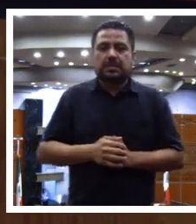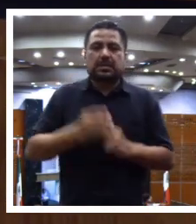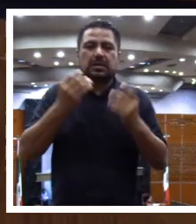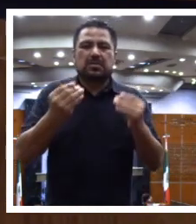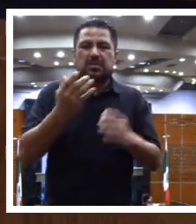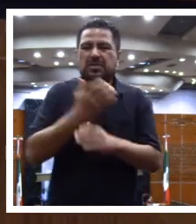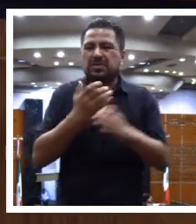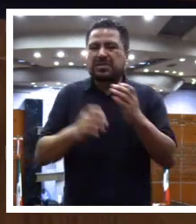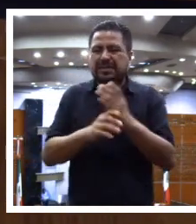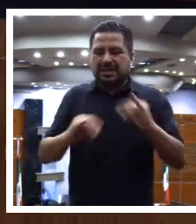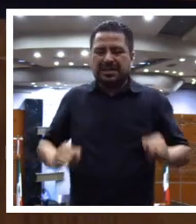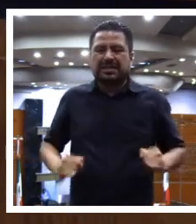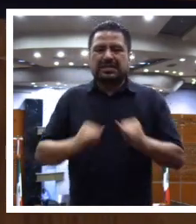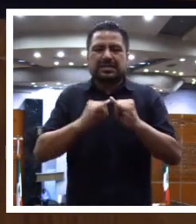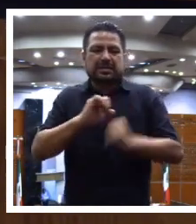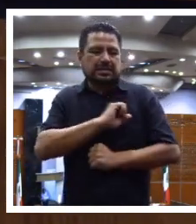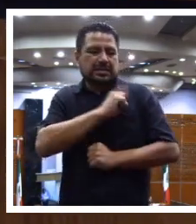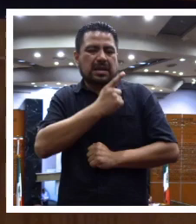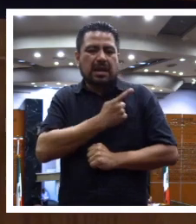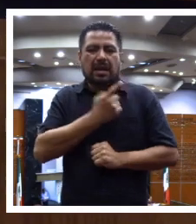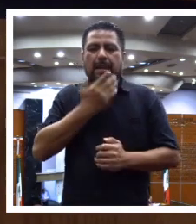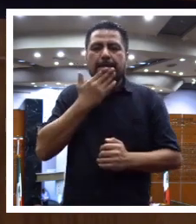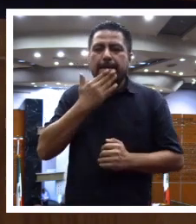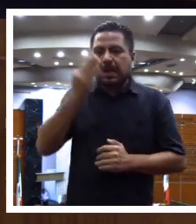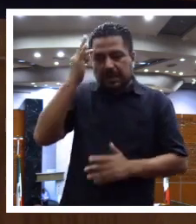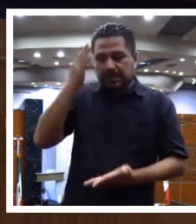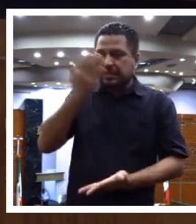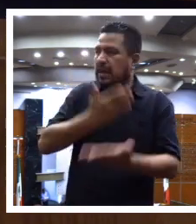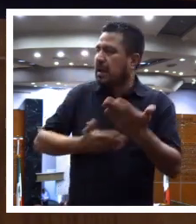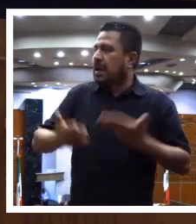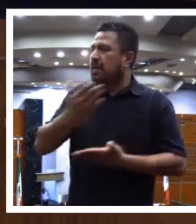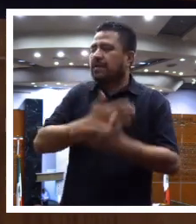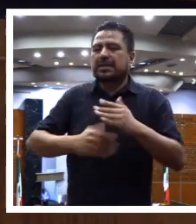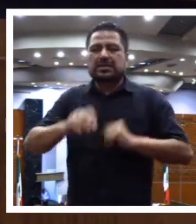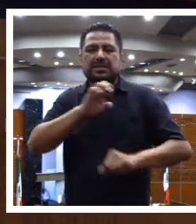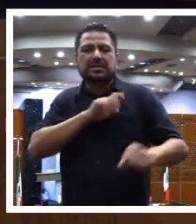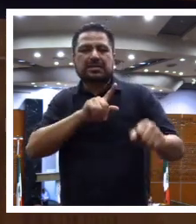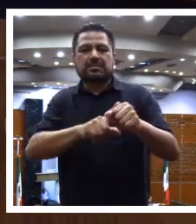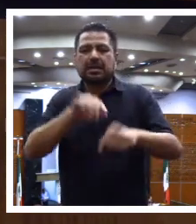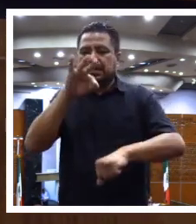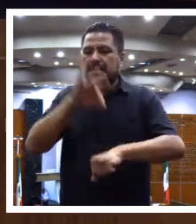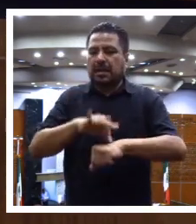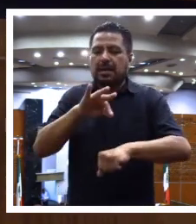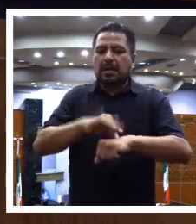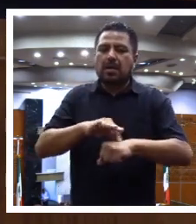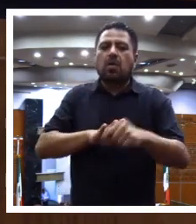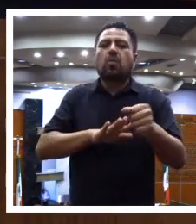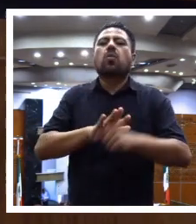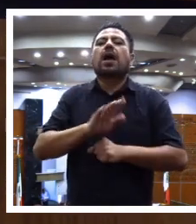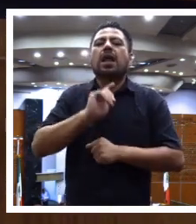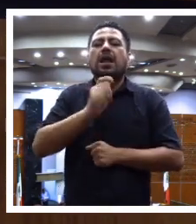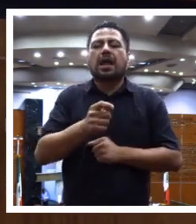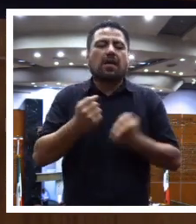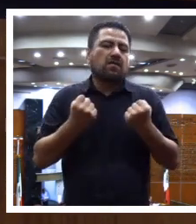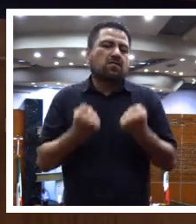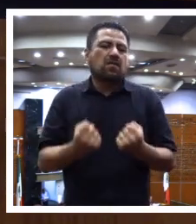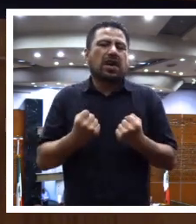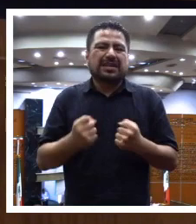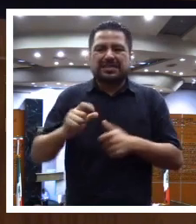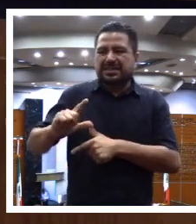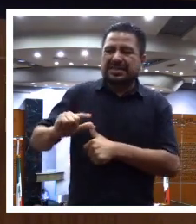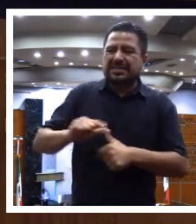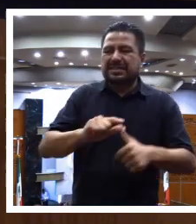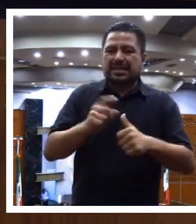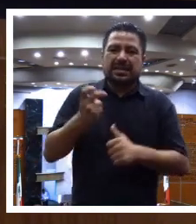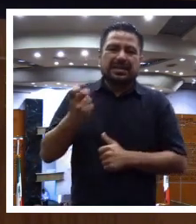las instituciones de salud de alta capacidad resolutiva y de servicios de especialidades médicas, las cuales ante la fuerza del referido